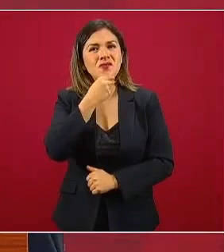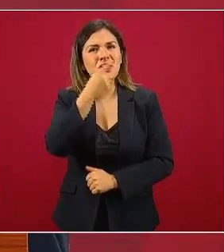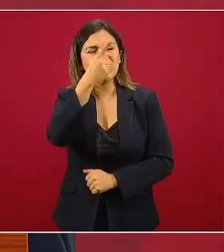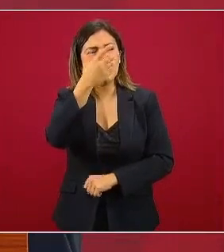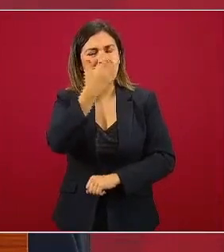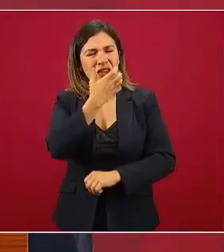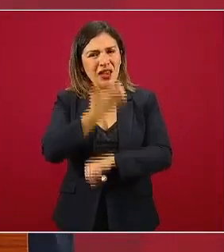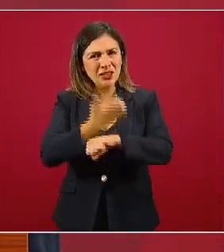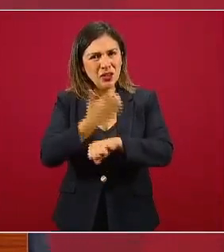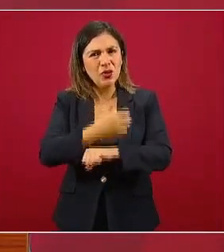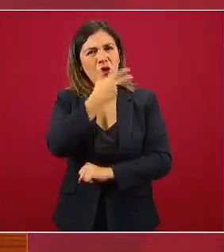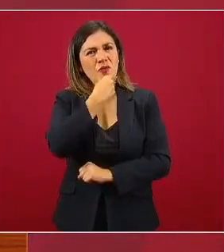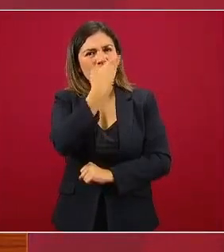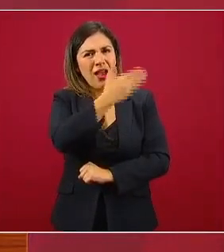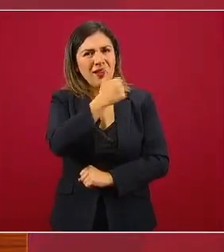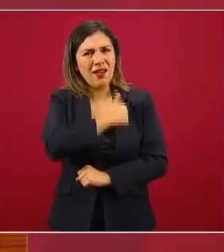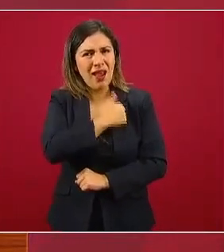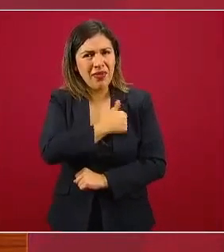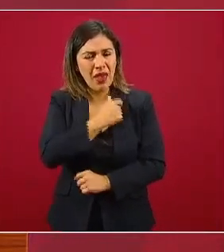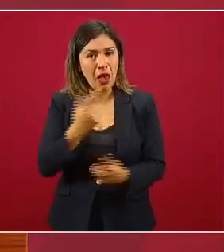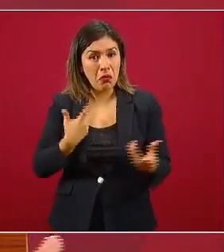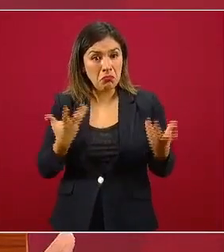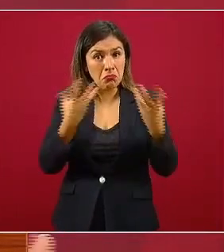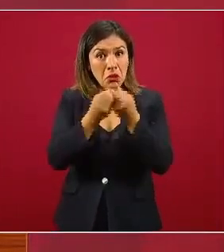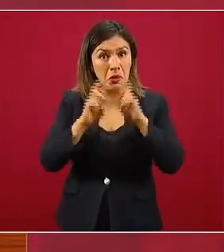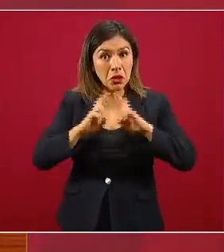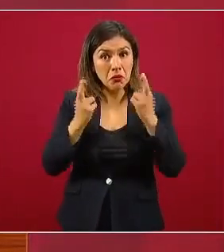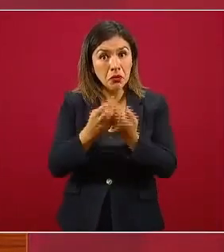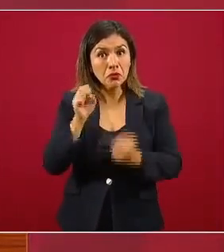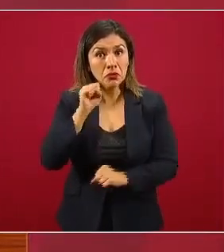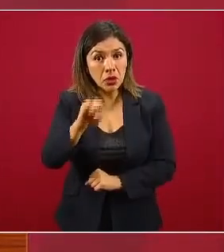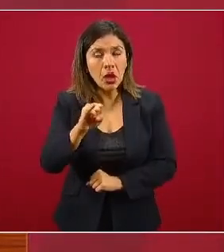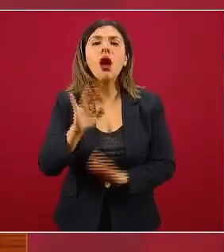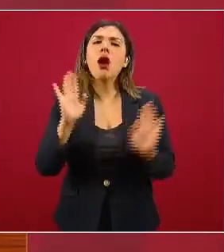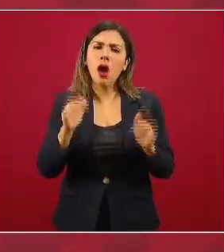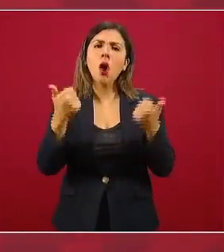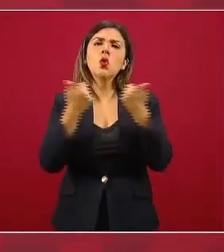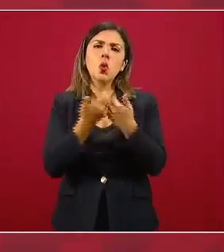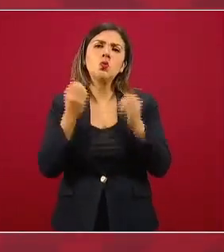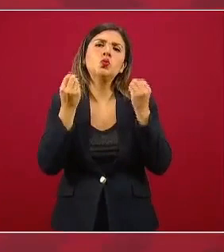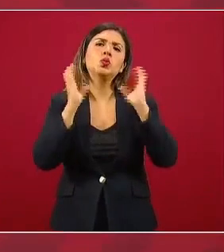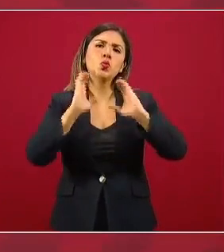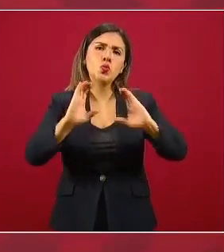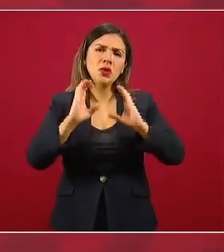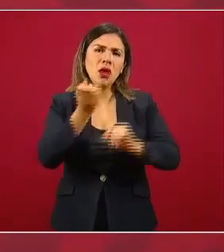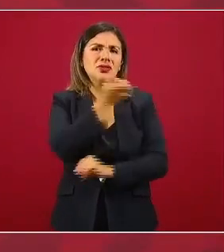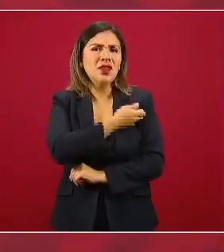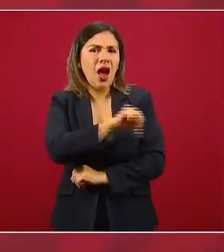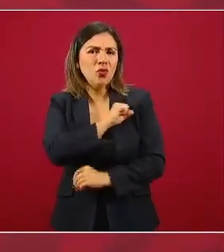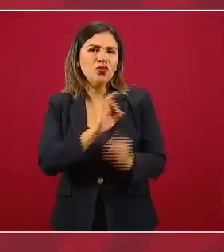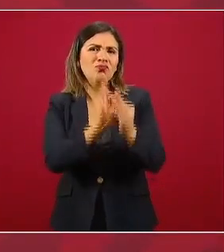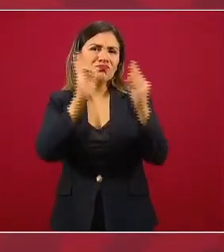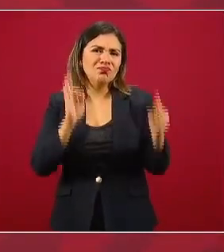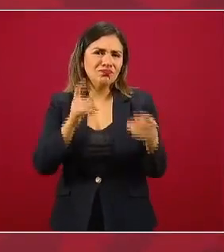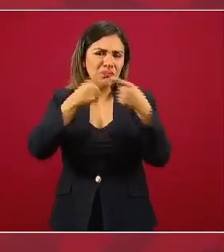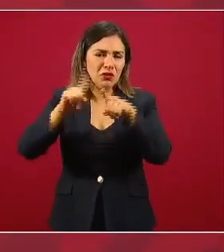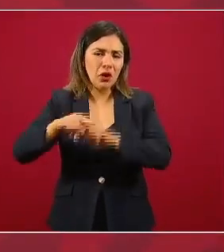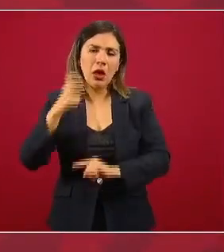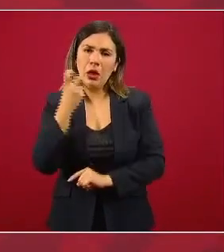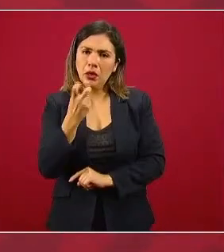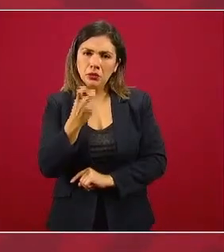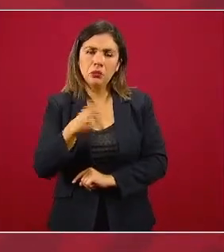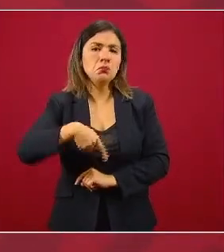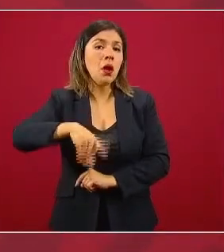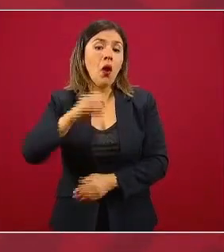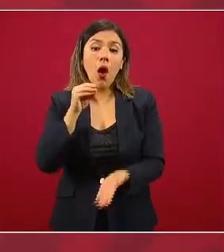Unidos, pues ahí con los cuidados sanitarios básicos, pero